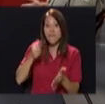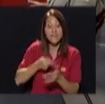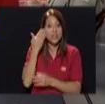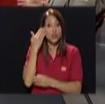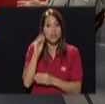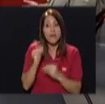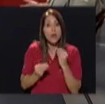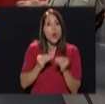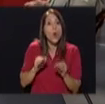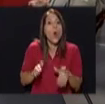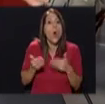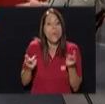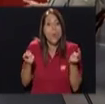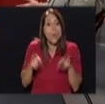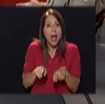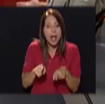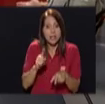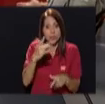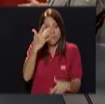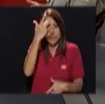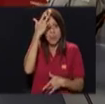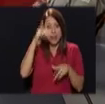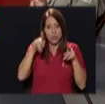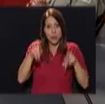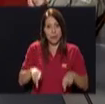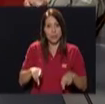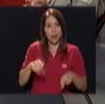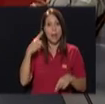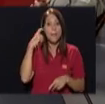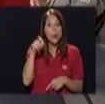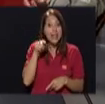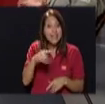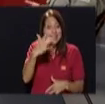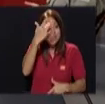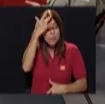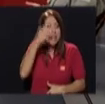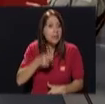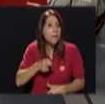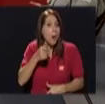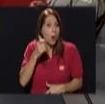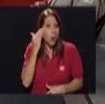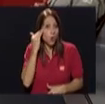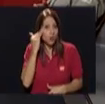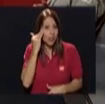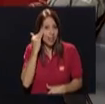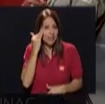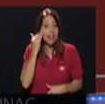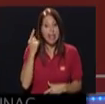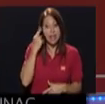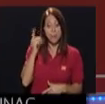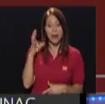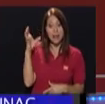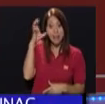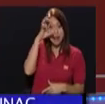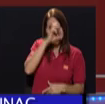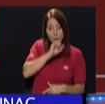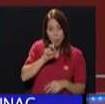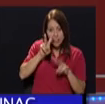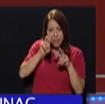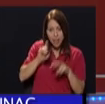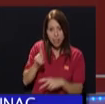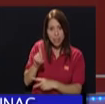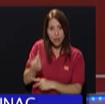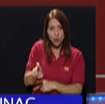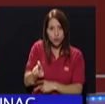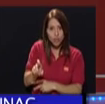una enfermedad de este tipo en una persona, porque son poco conocidas. Claro. Y toma su tiempo del diagnóstico,